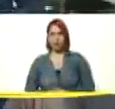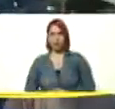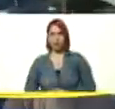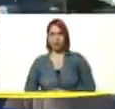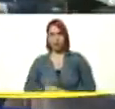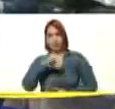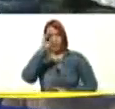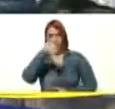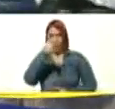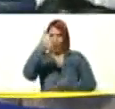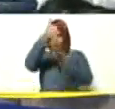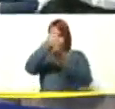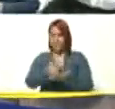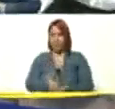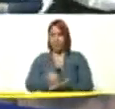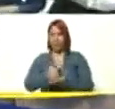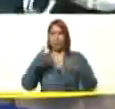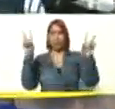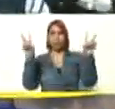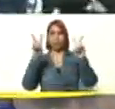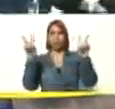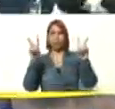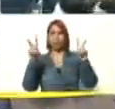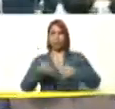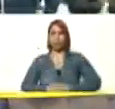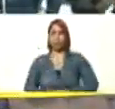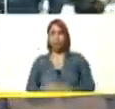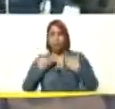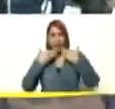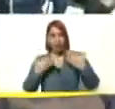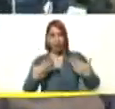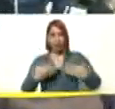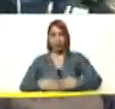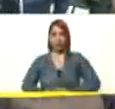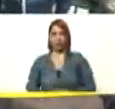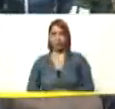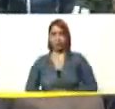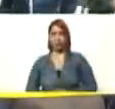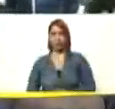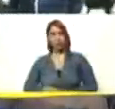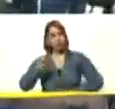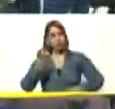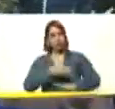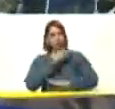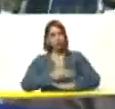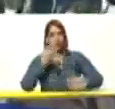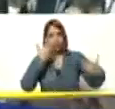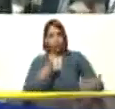¡Amén! ¡Venceremos! Muchas gracias. ¡Hasta la próxima! ¡Música!